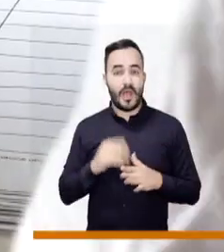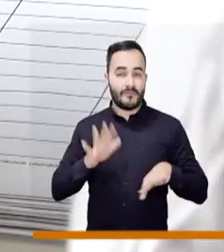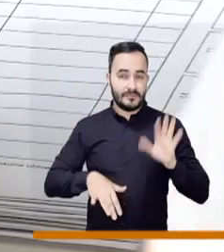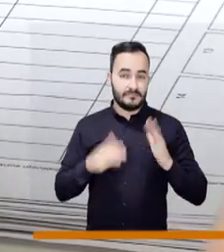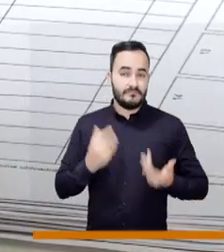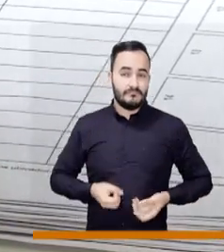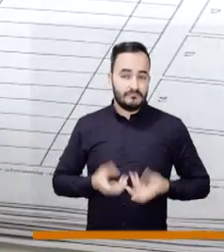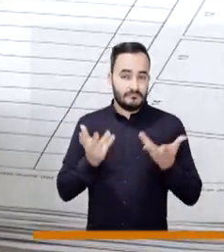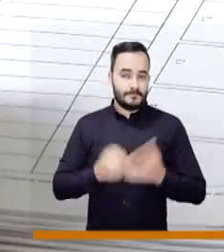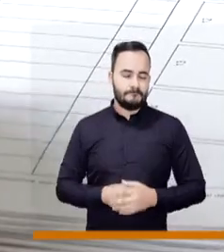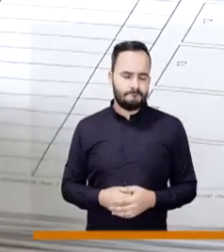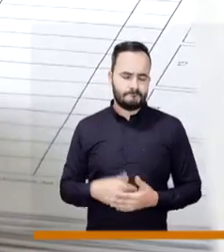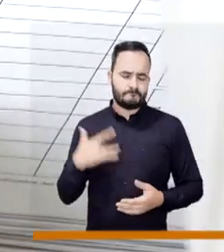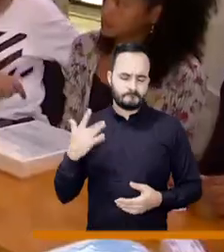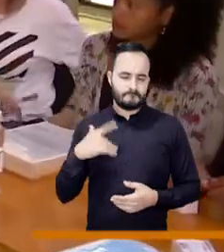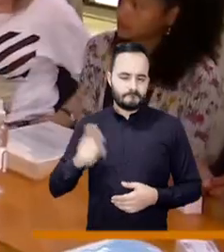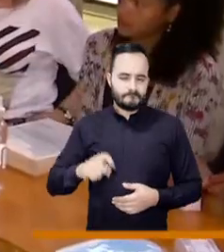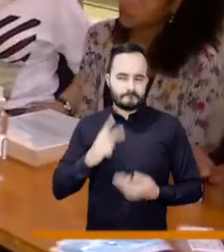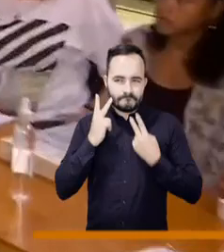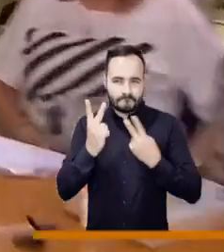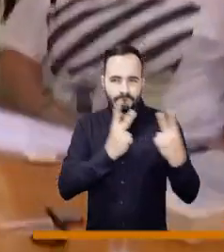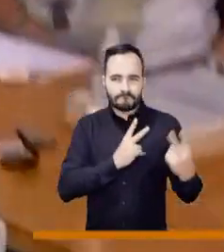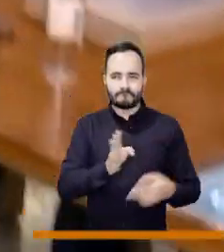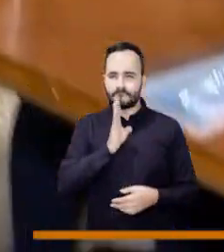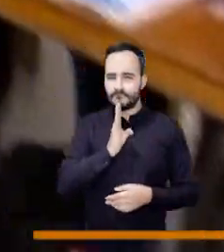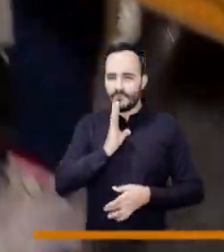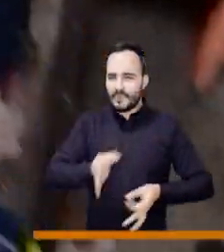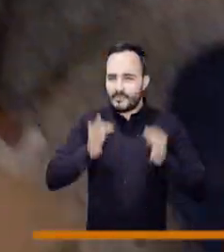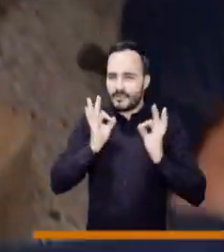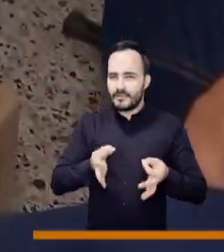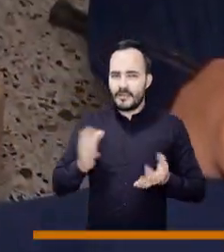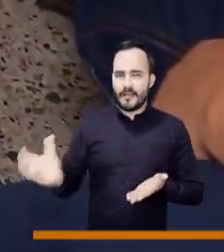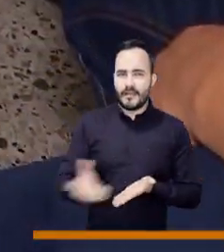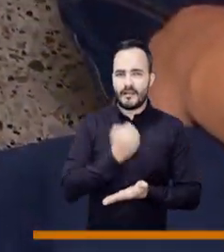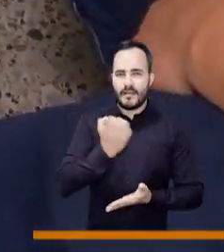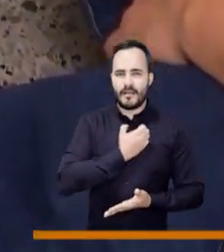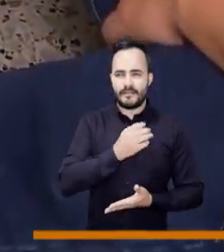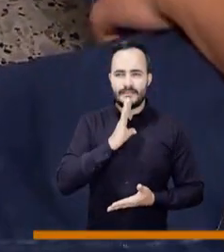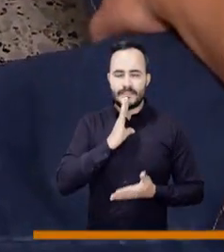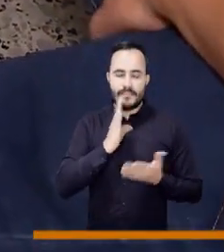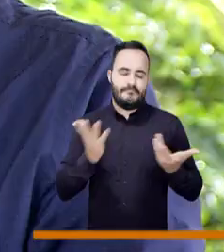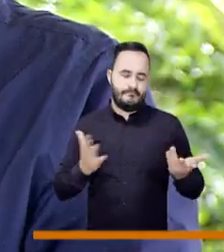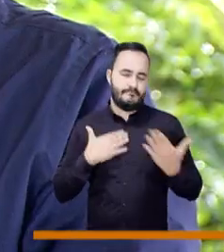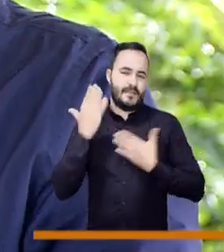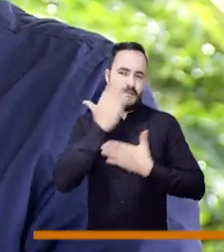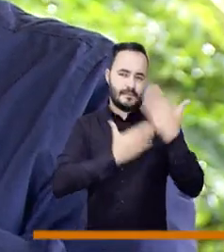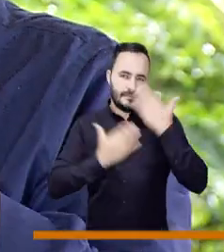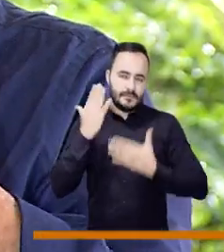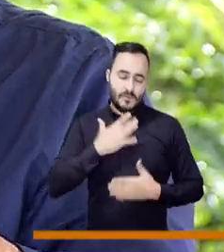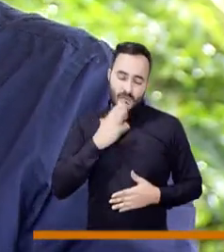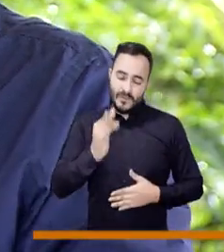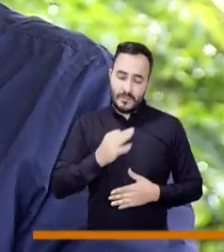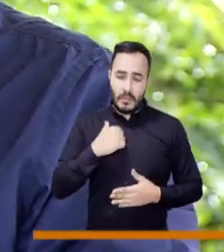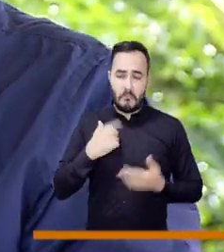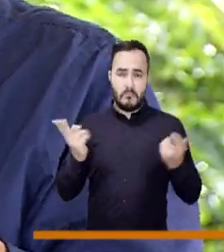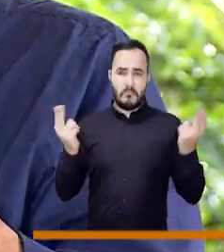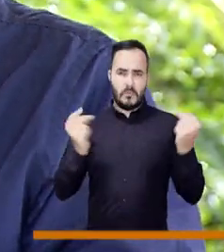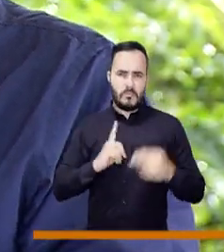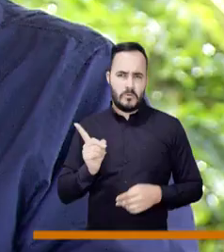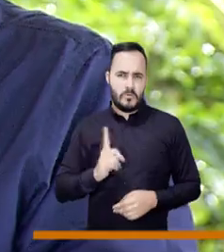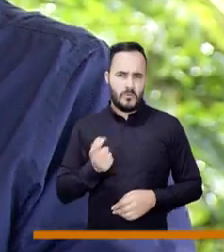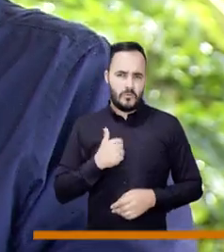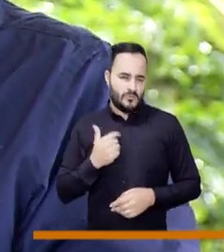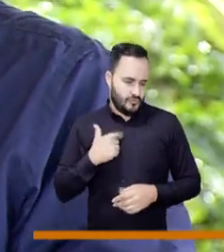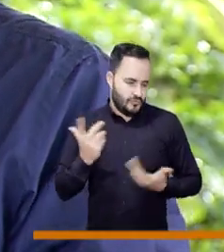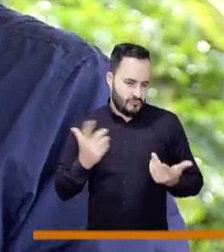verdad que observe muy bien quiénes van a ser su próximo alcalde. Y yo estoy convencido, y lo digo sin vanidad, yo soy